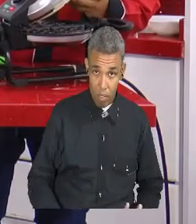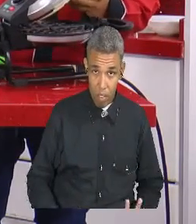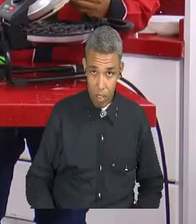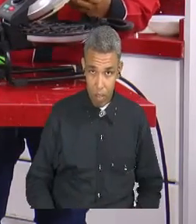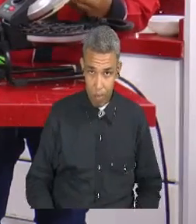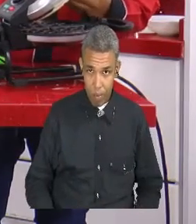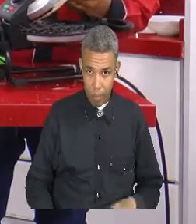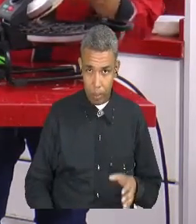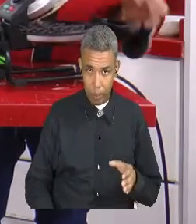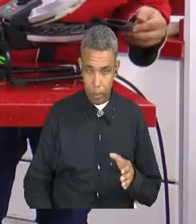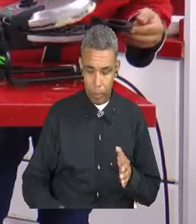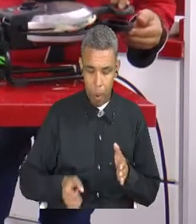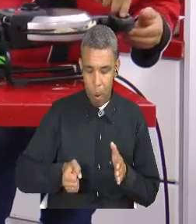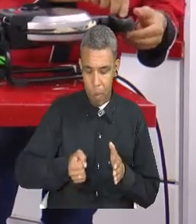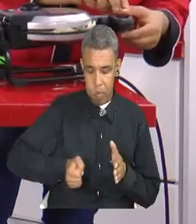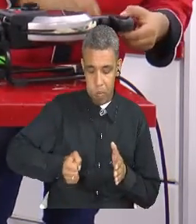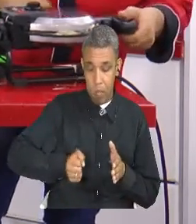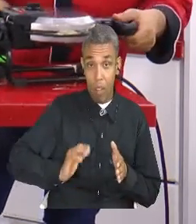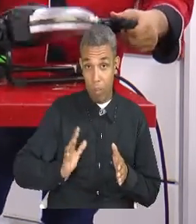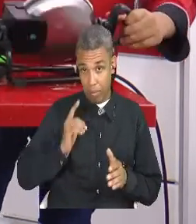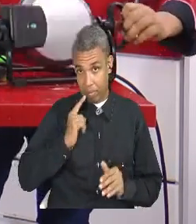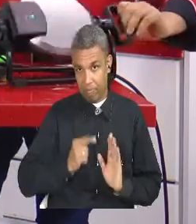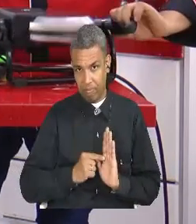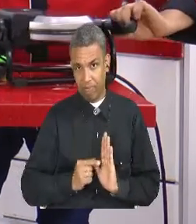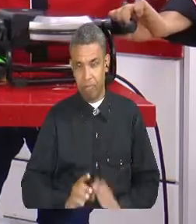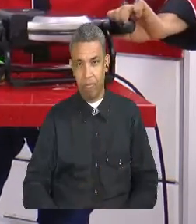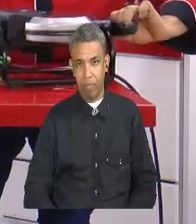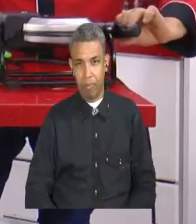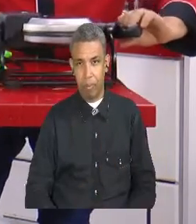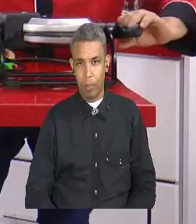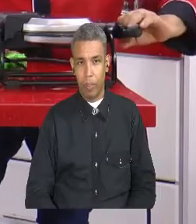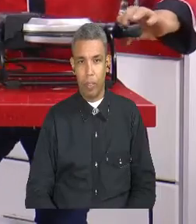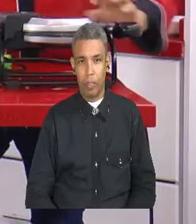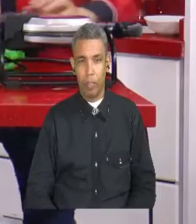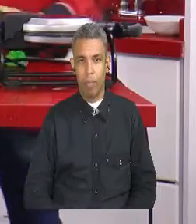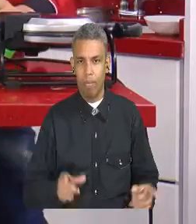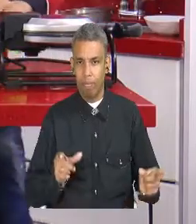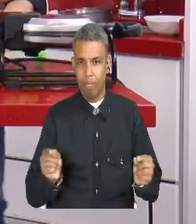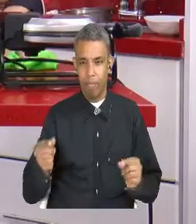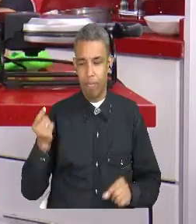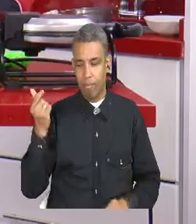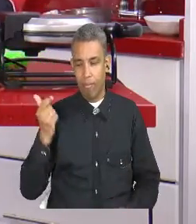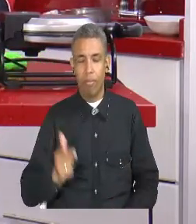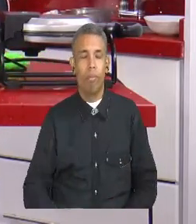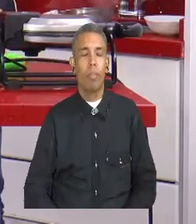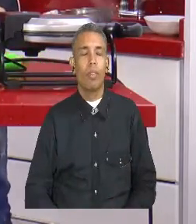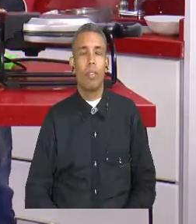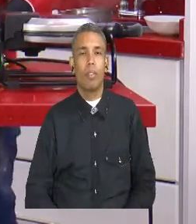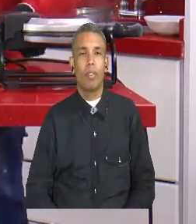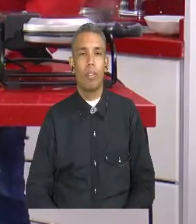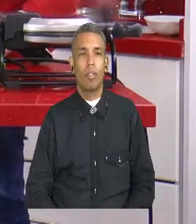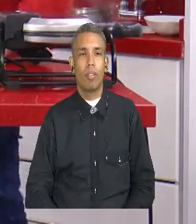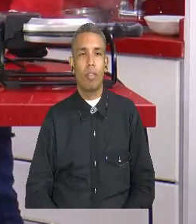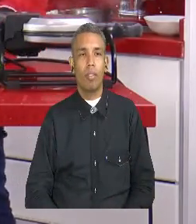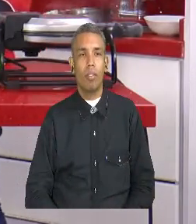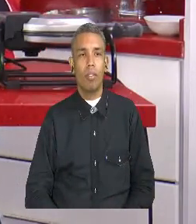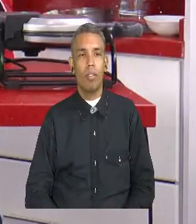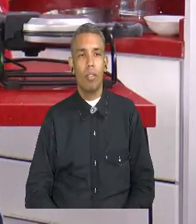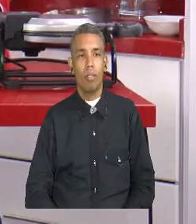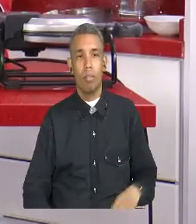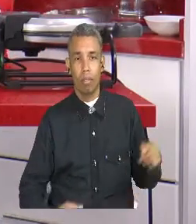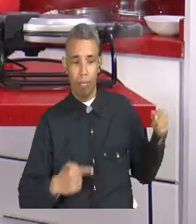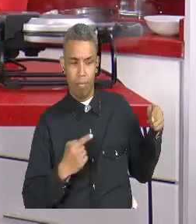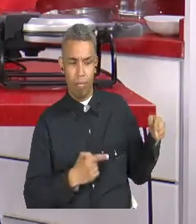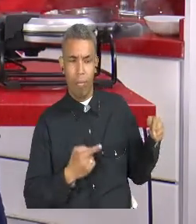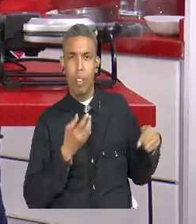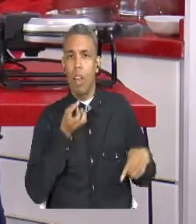rico, se ve completamente delicioso. Pero bueno, ya aquí vamos viendo que por lo menos aquí la dos ya sabe cómo hacer el